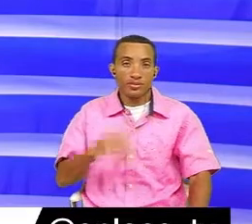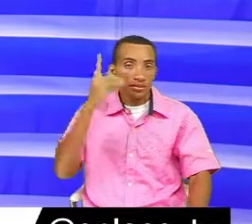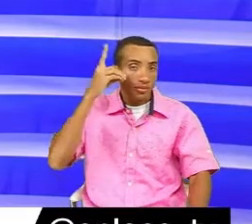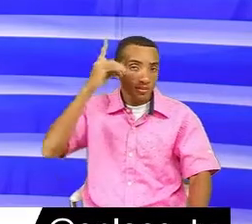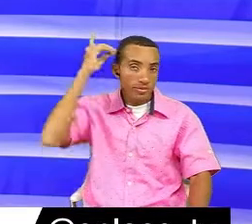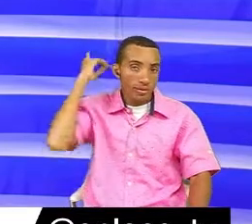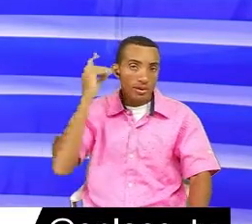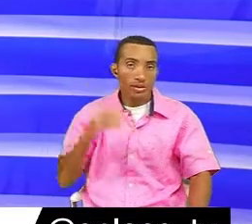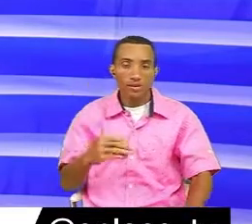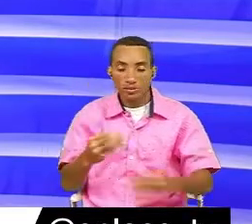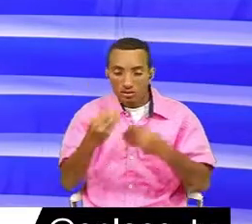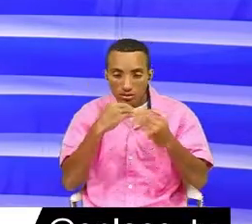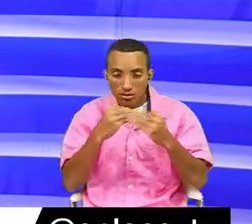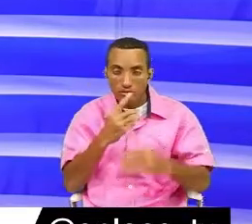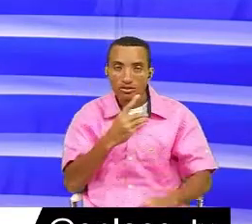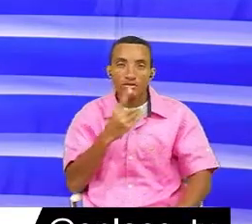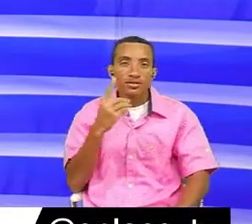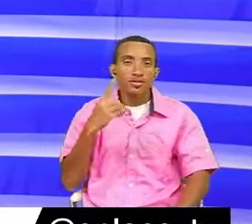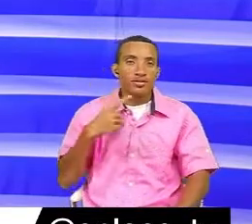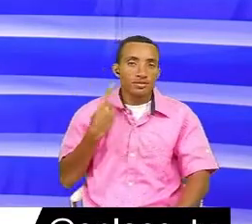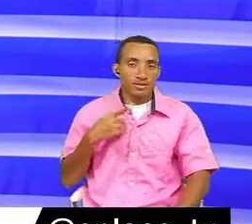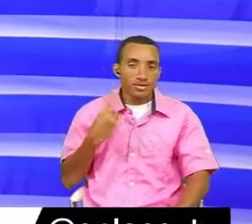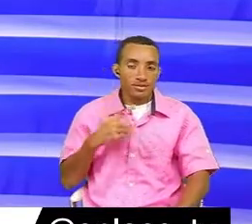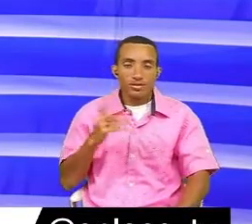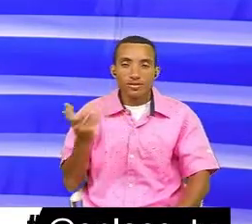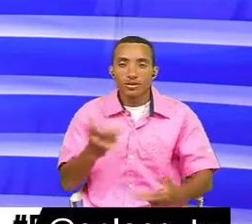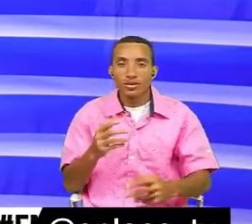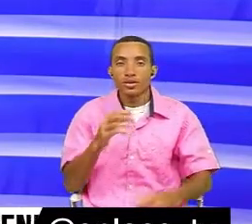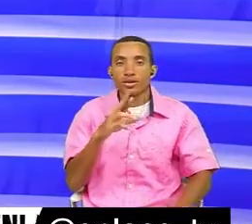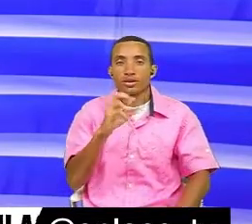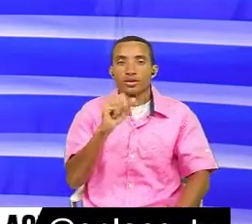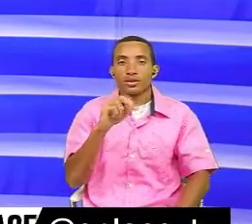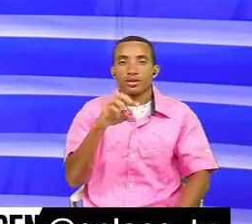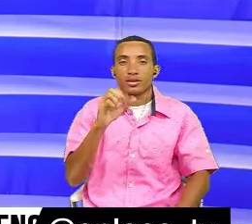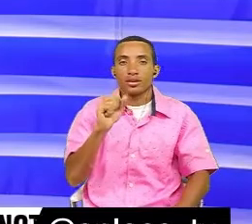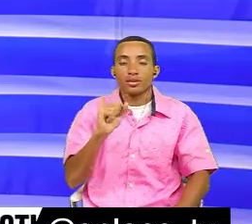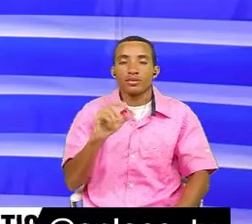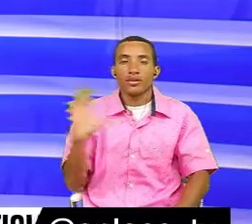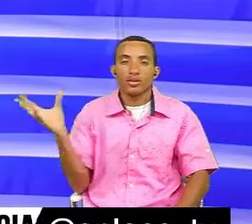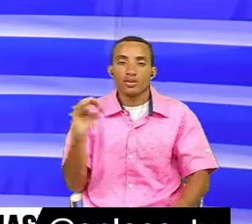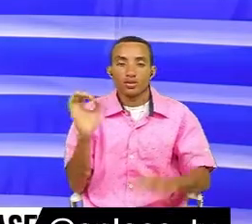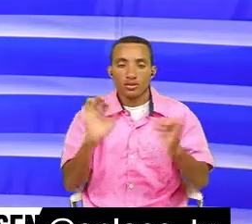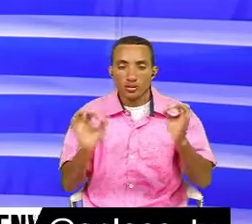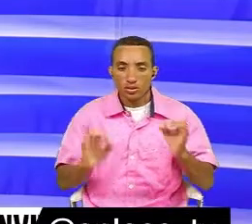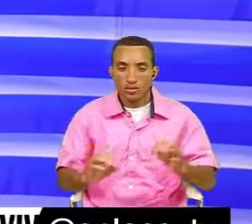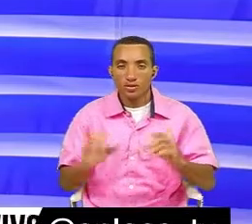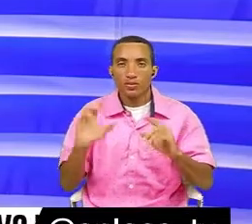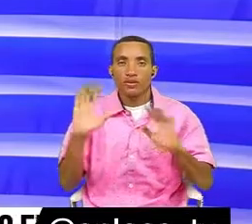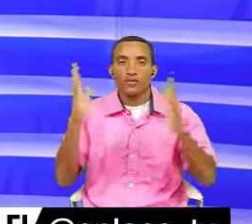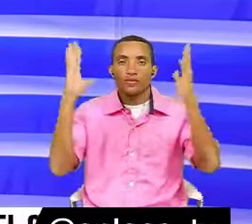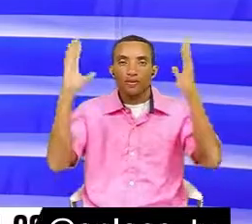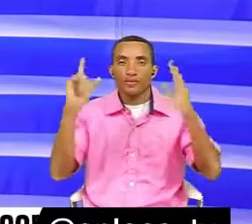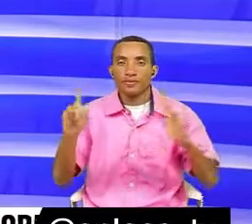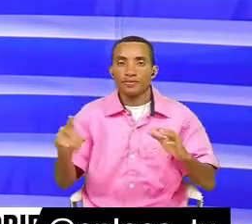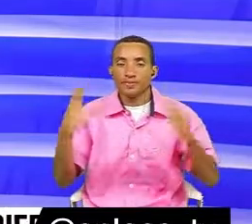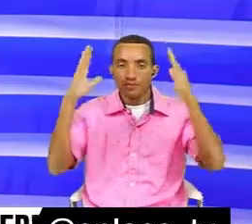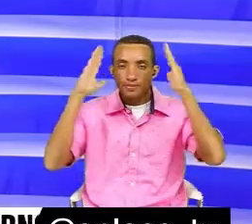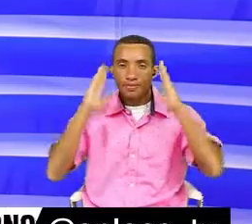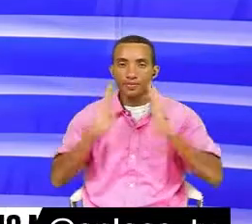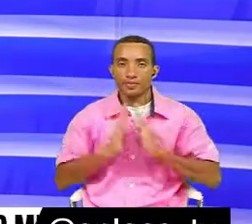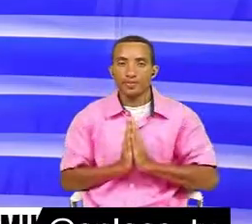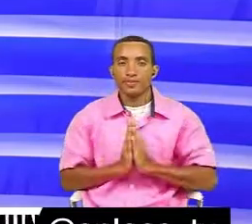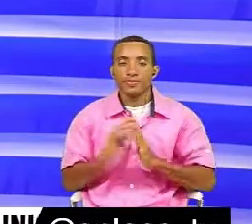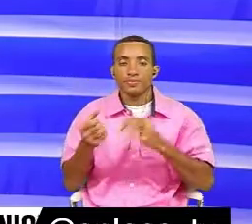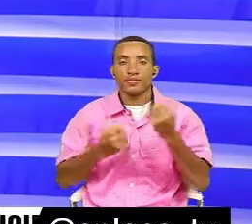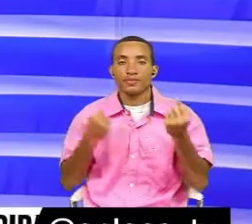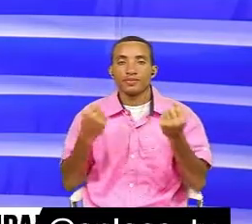Echeverri, desayunó en el sector de La Rampa. Allí les manifestó a los organizadores de las festividades de la Virgen del Carmen el apoyo